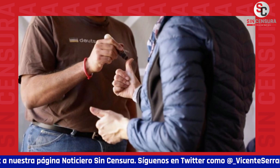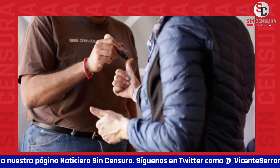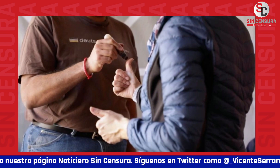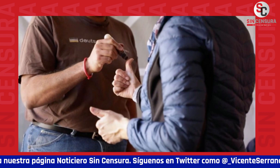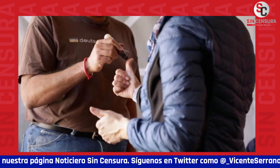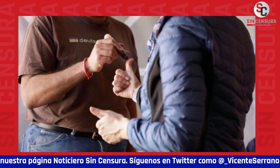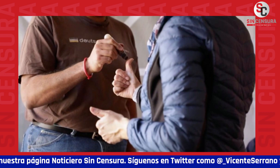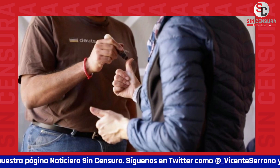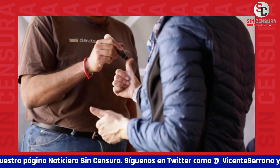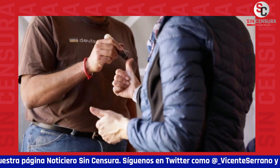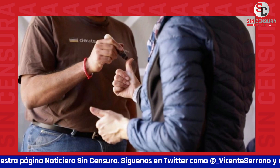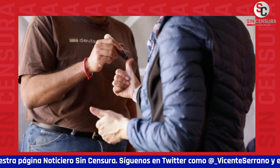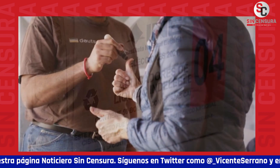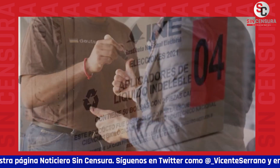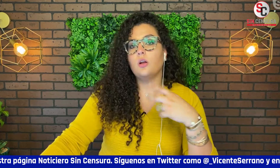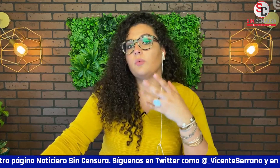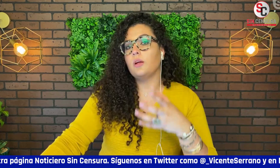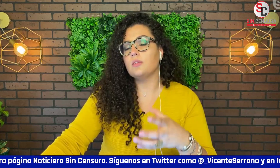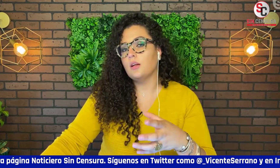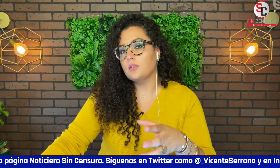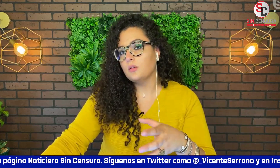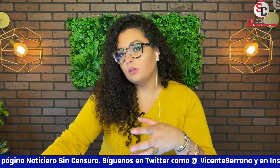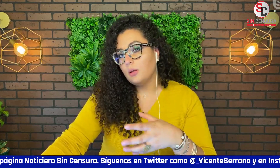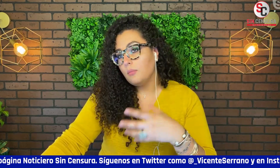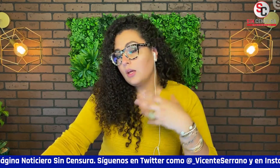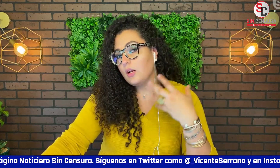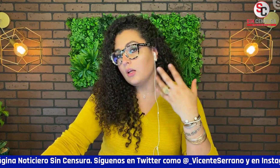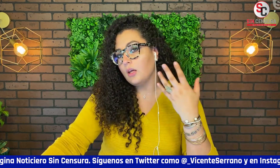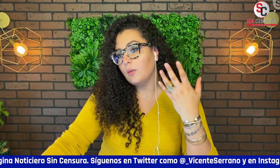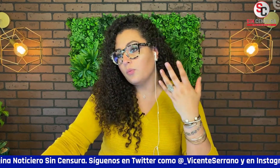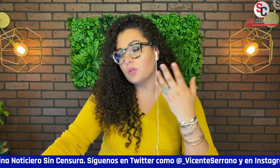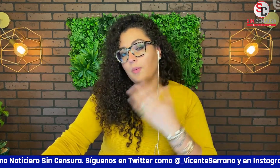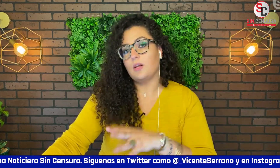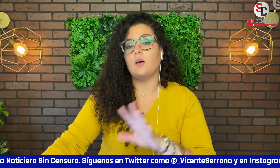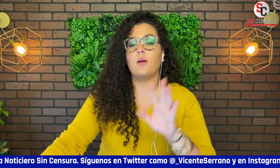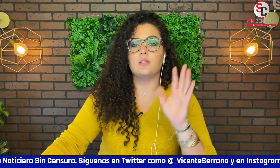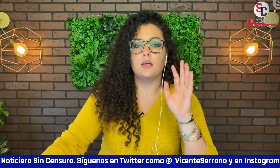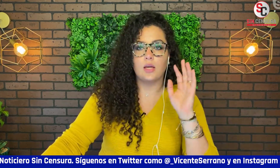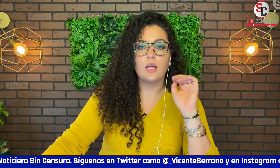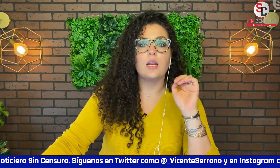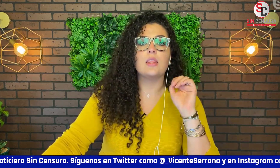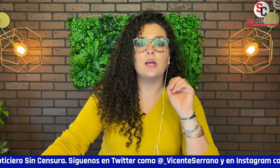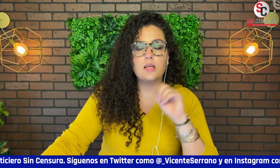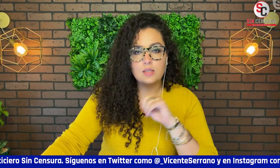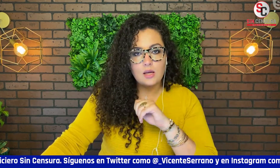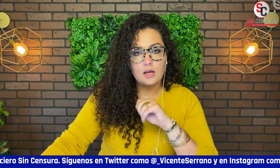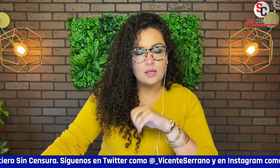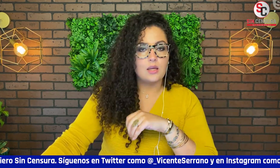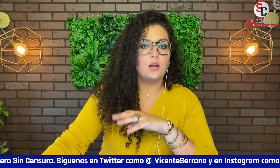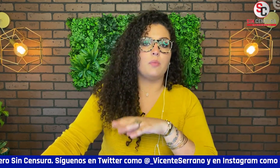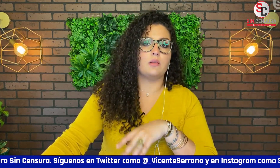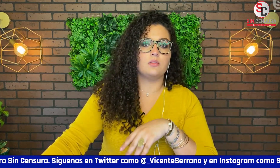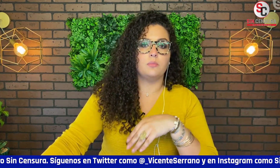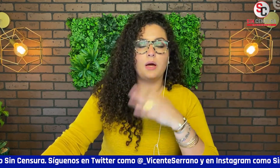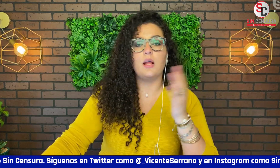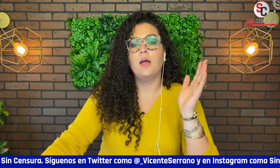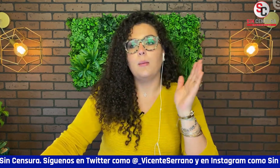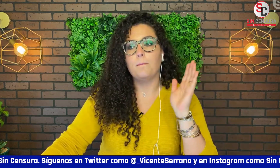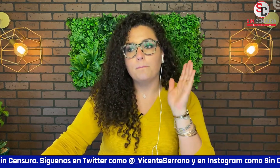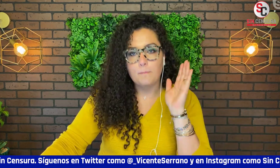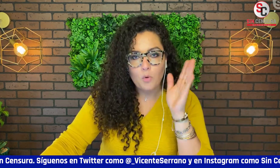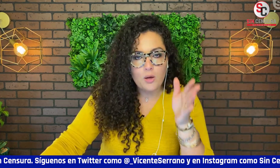las elecciones del 6 de junio. Entonces solo pueden instalar 50.000 y pues a ver, ahora sí que a quien le interese, a quien quiera